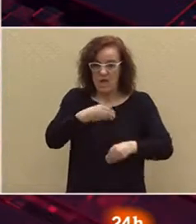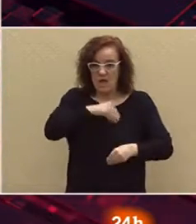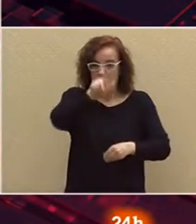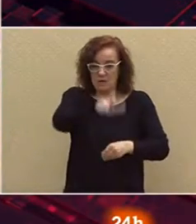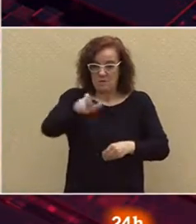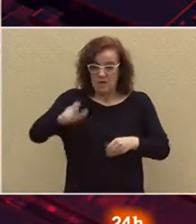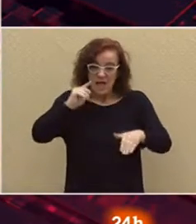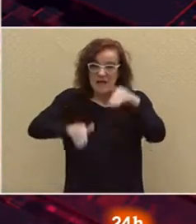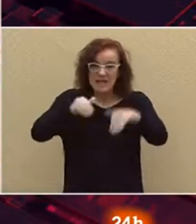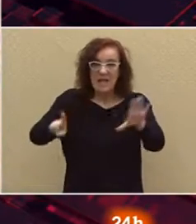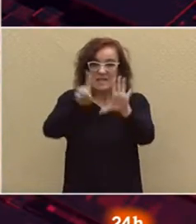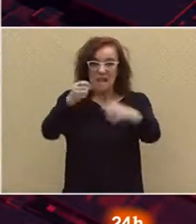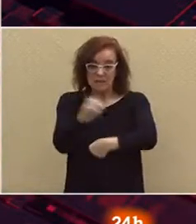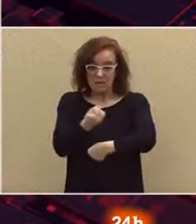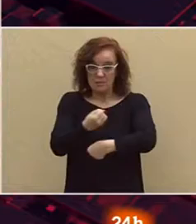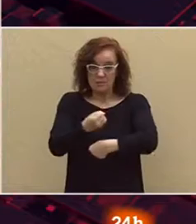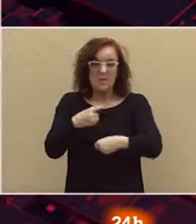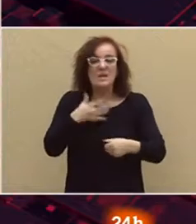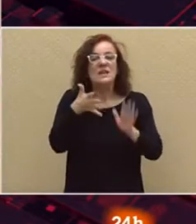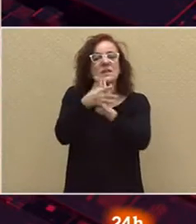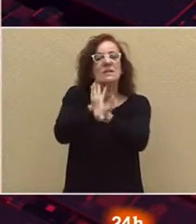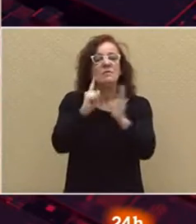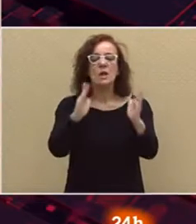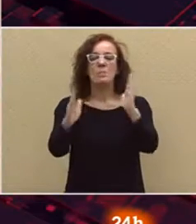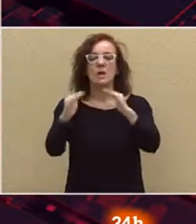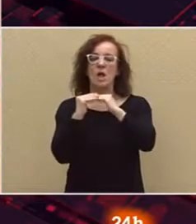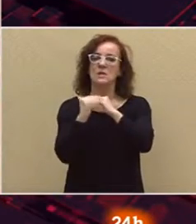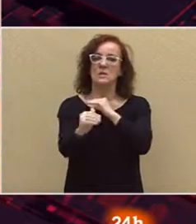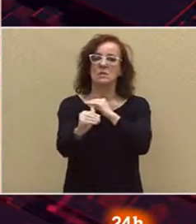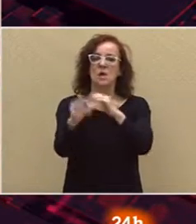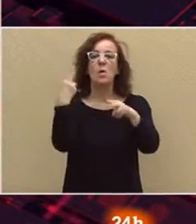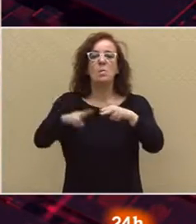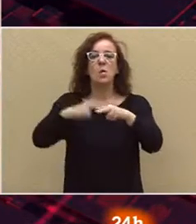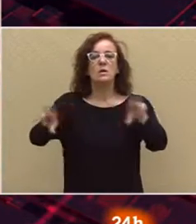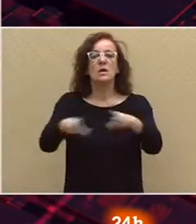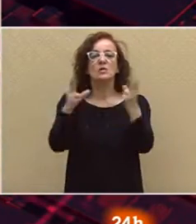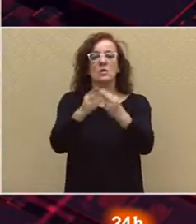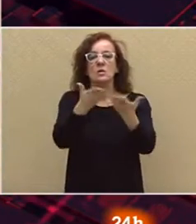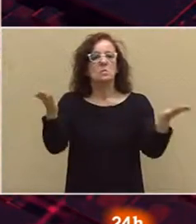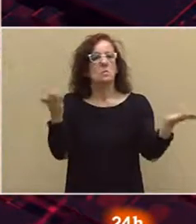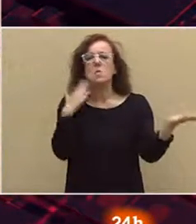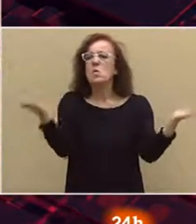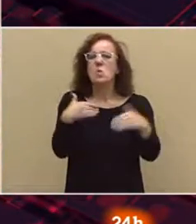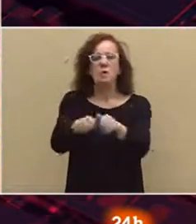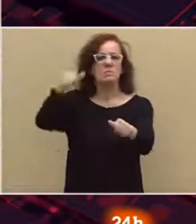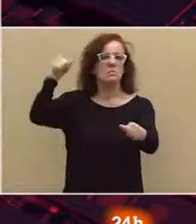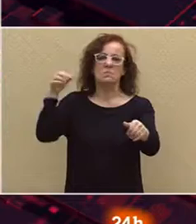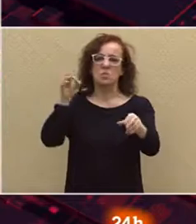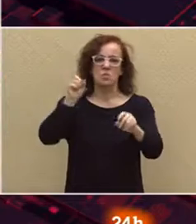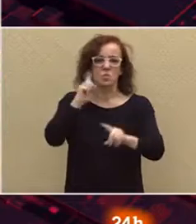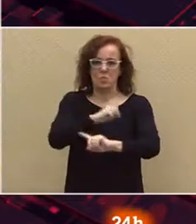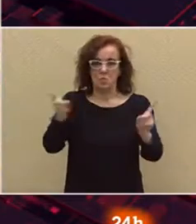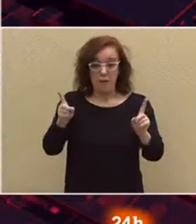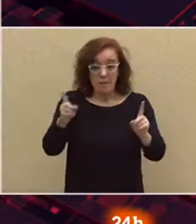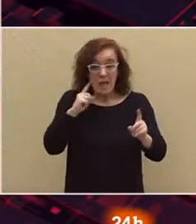6 de diciembre, ha supuesto un periodo de estabilidad política y social sin parangón en nuestra historia. Pero es el valor del